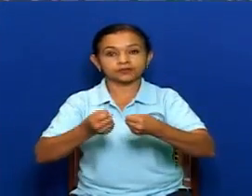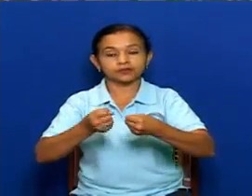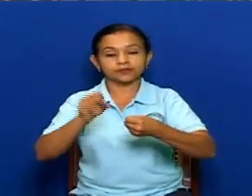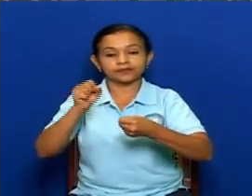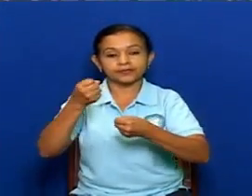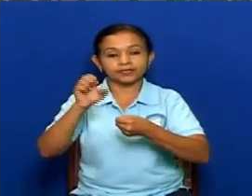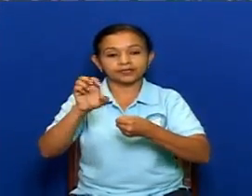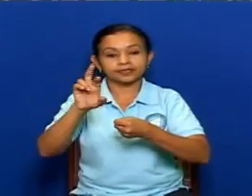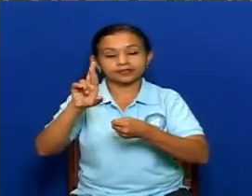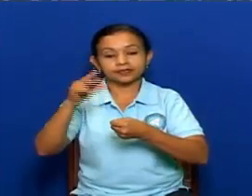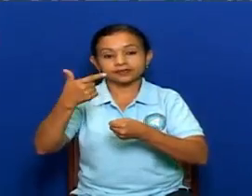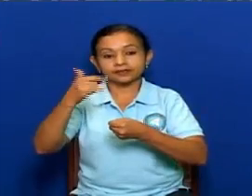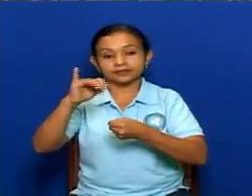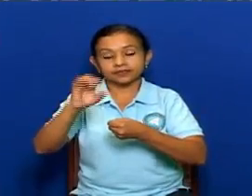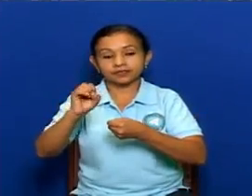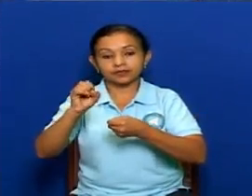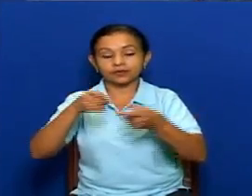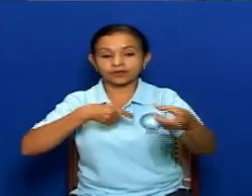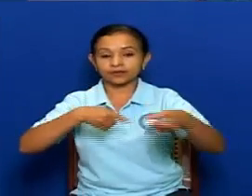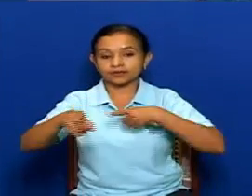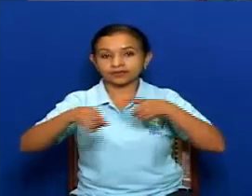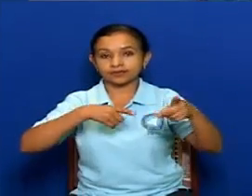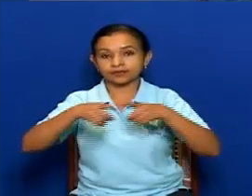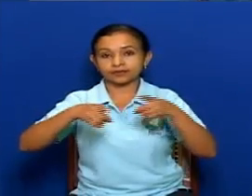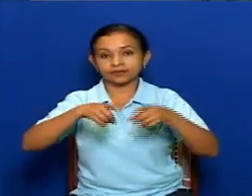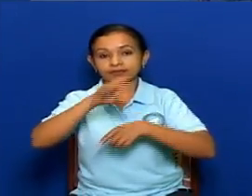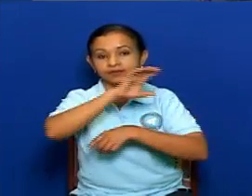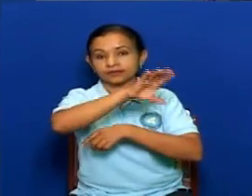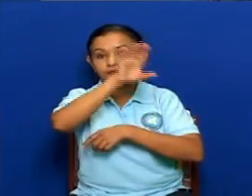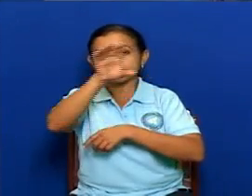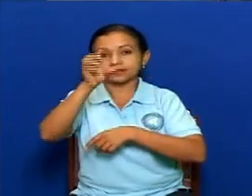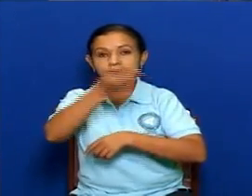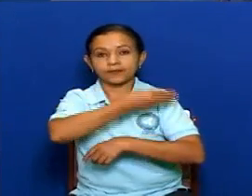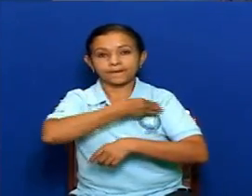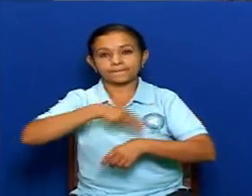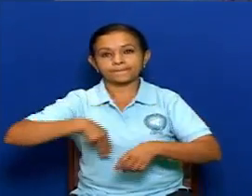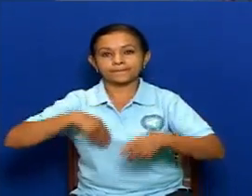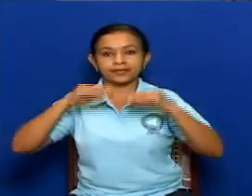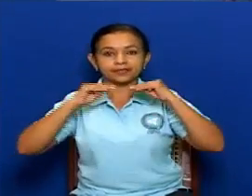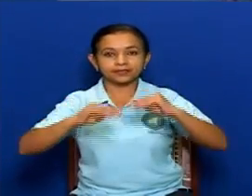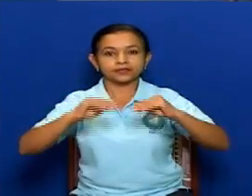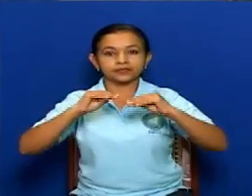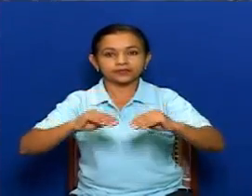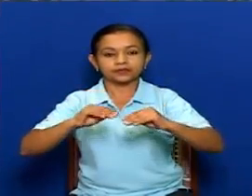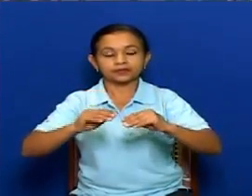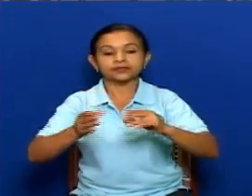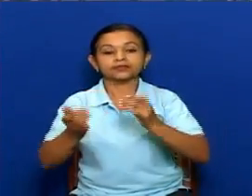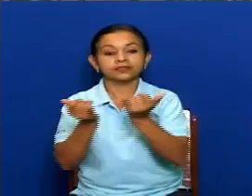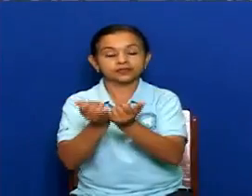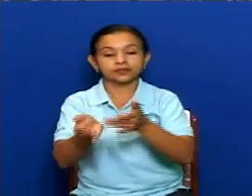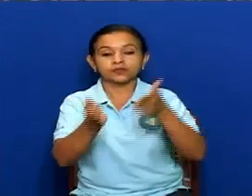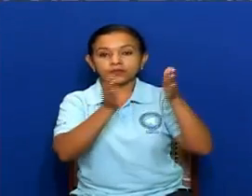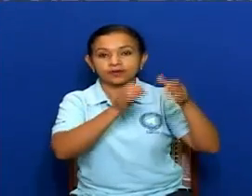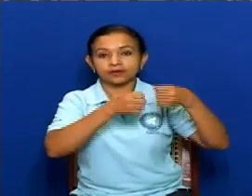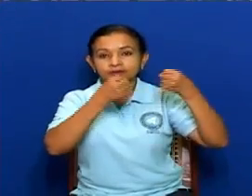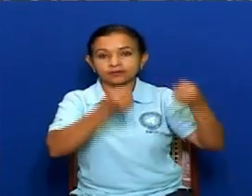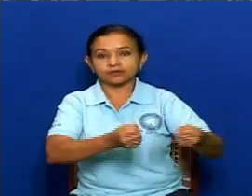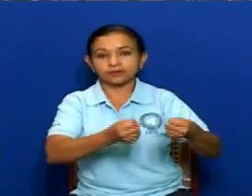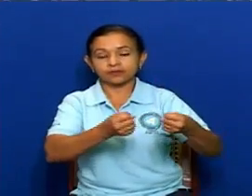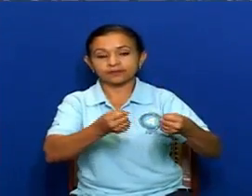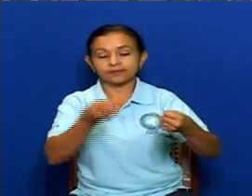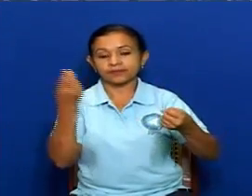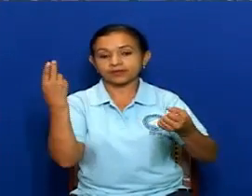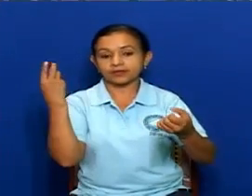licenciado Sergio Mercado, delegado departamental de Managua del Ministerio de Educación, y también nos acompaña el